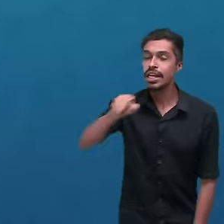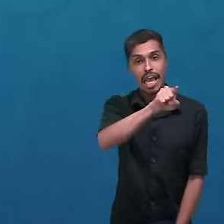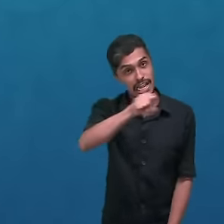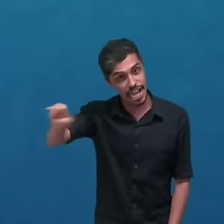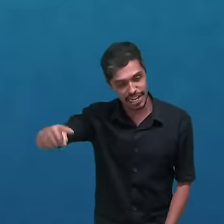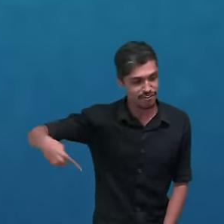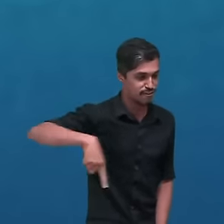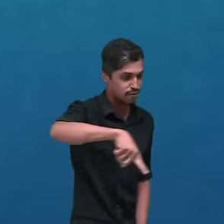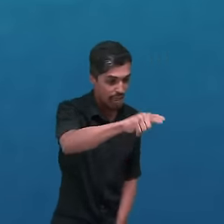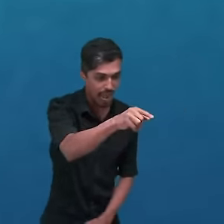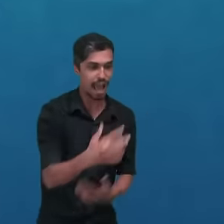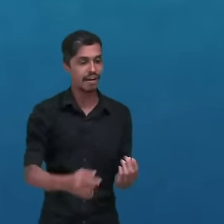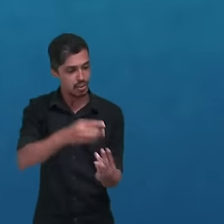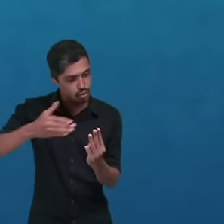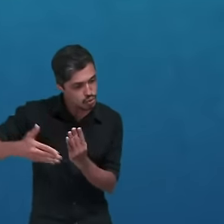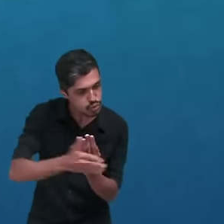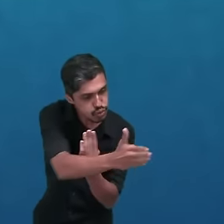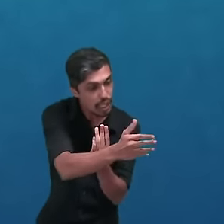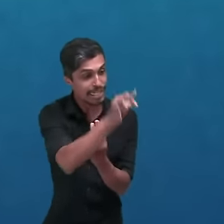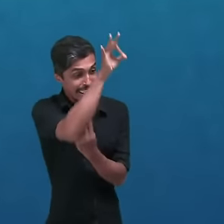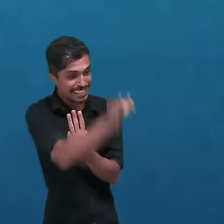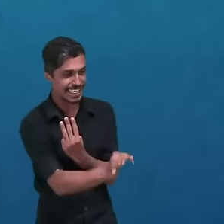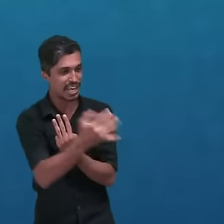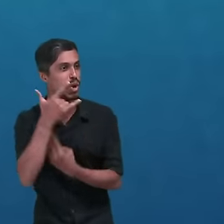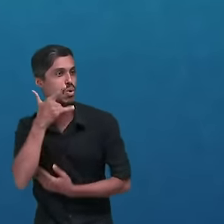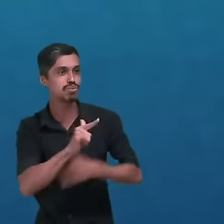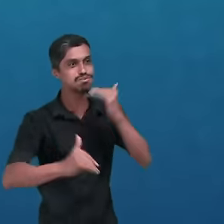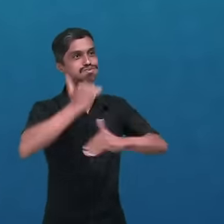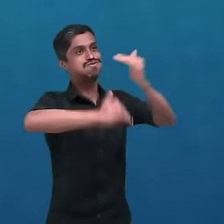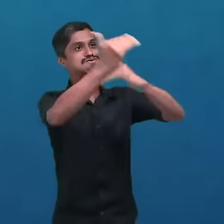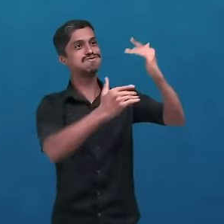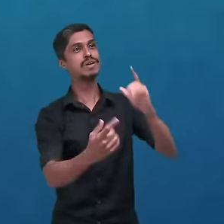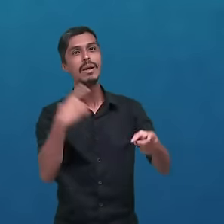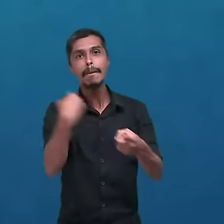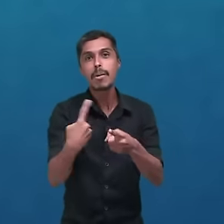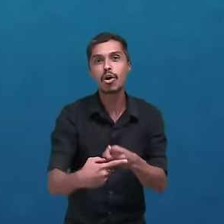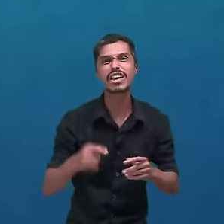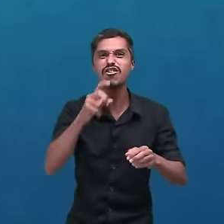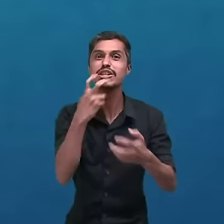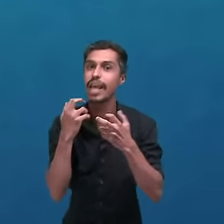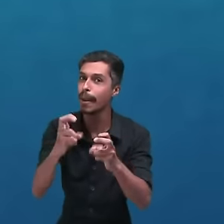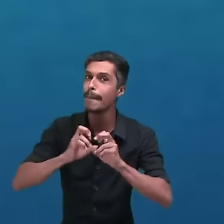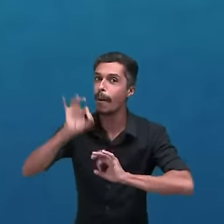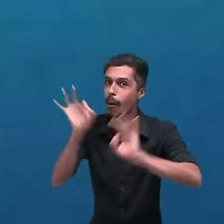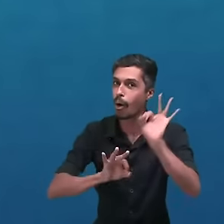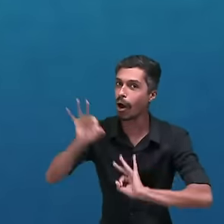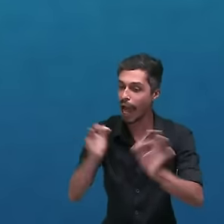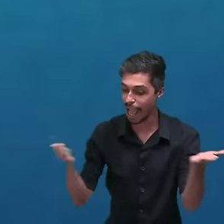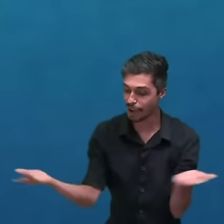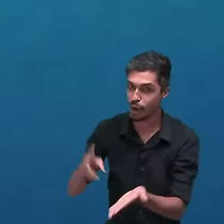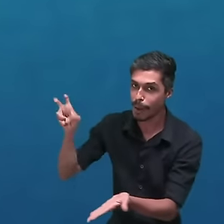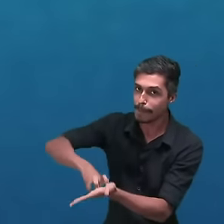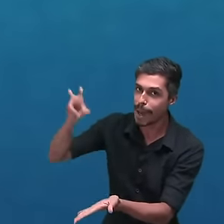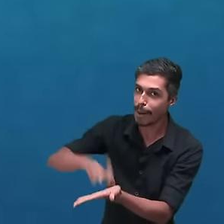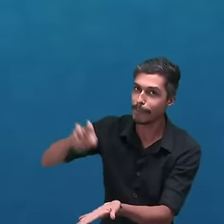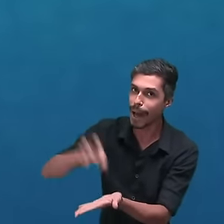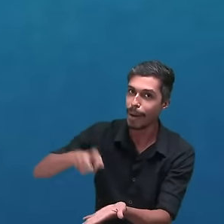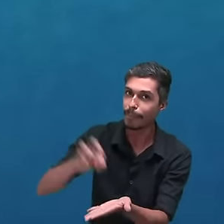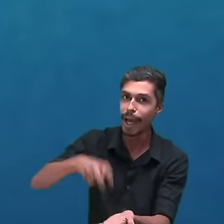tu nombre. Se prepara iglesia para adorar, para gritar, para pular. Se prepara para entrar en